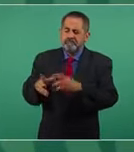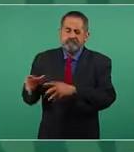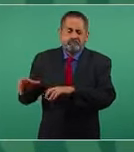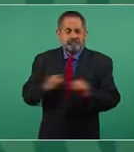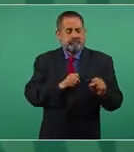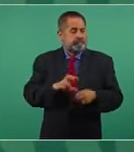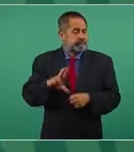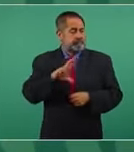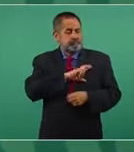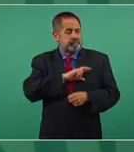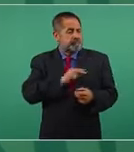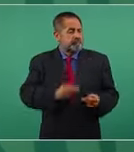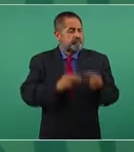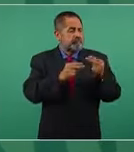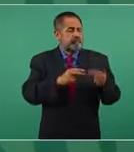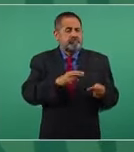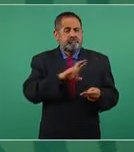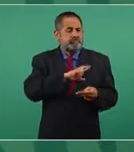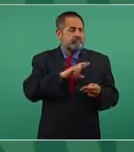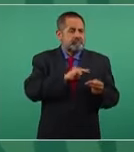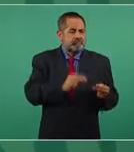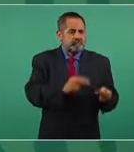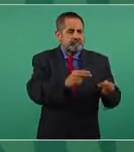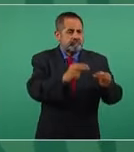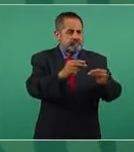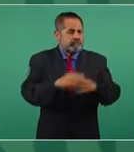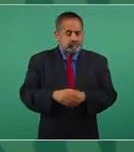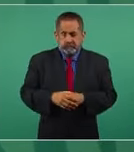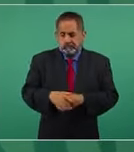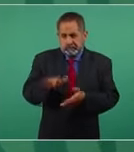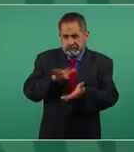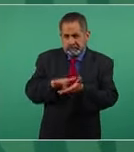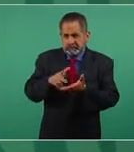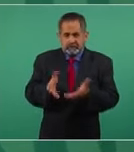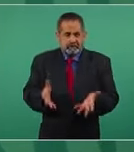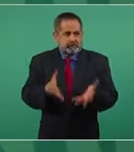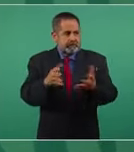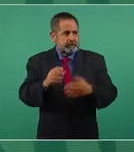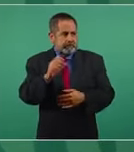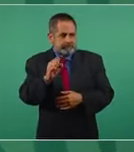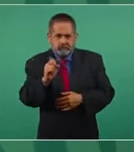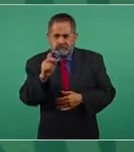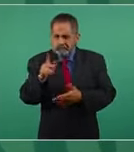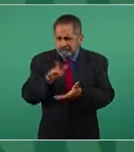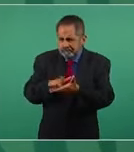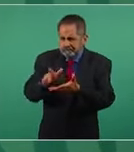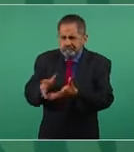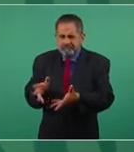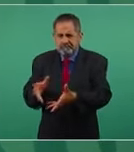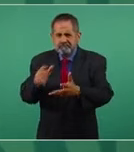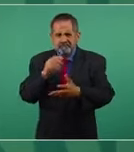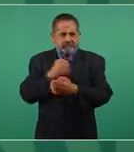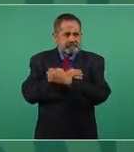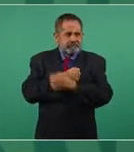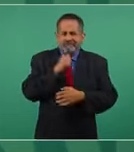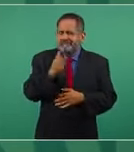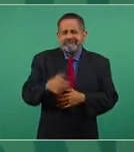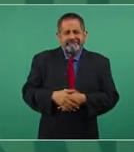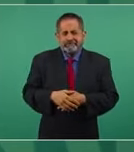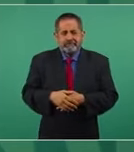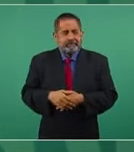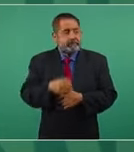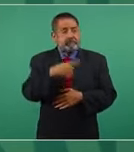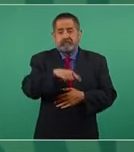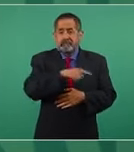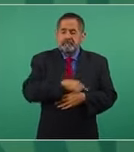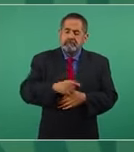a fondo, se dejó de impulsar la educación pública. Todo era de